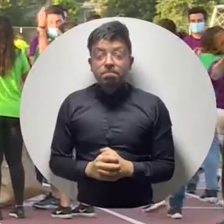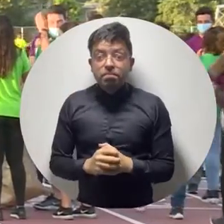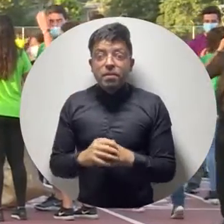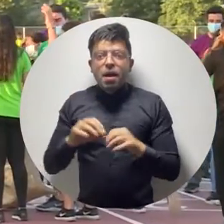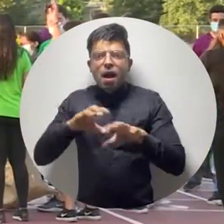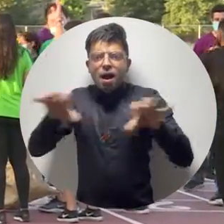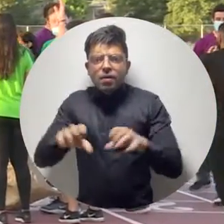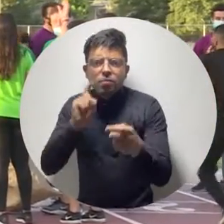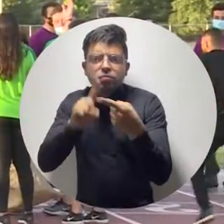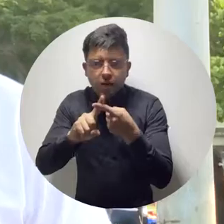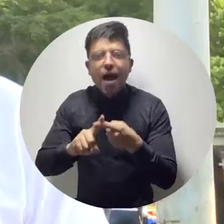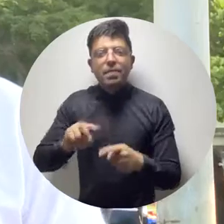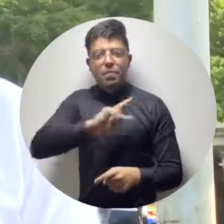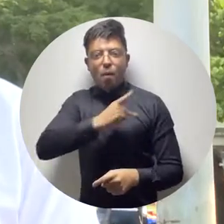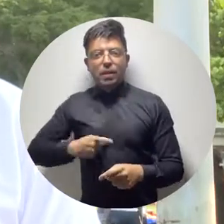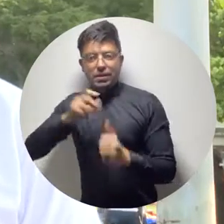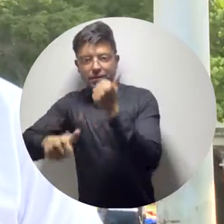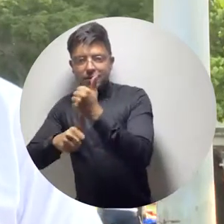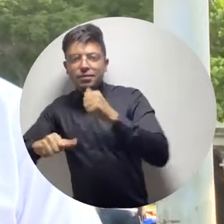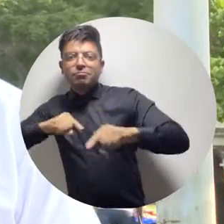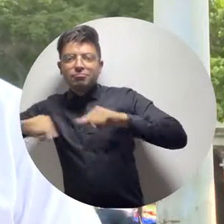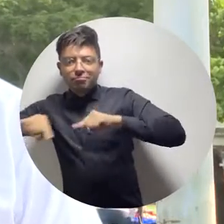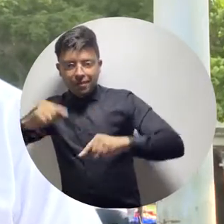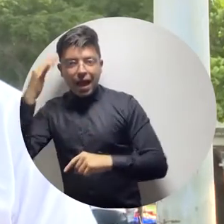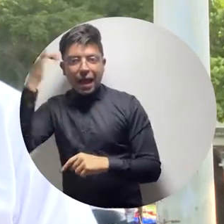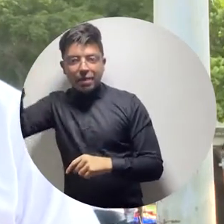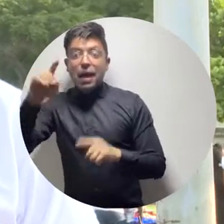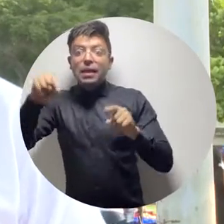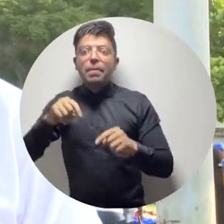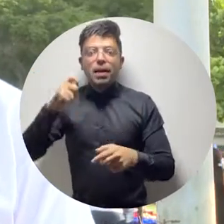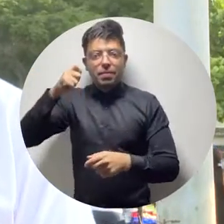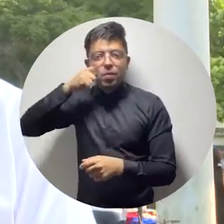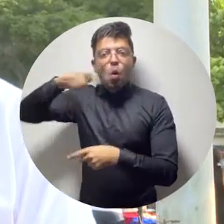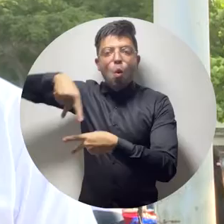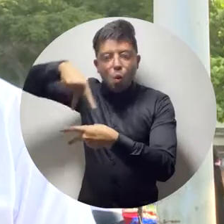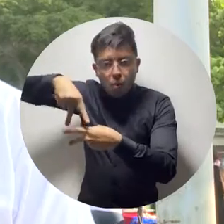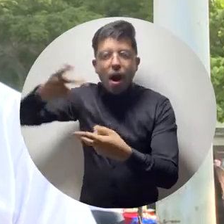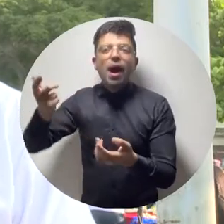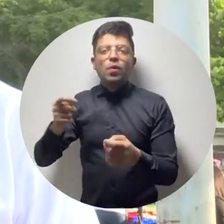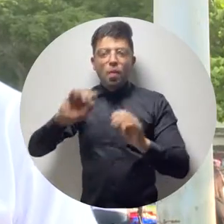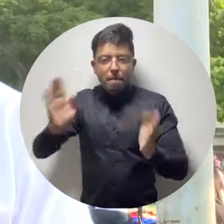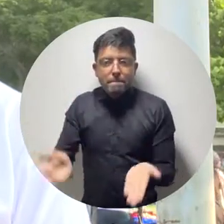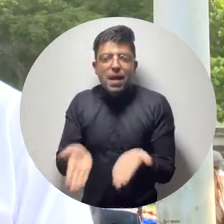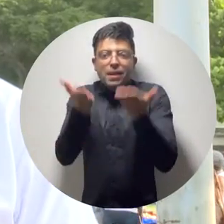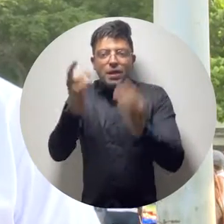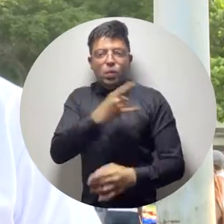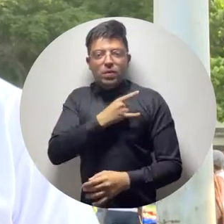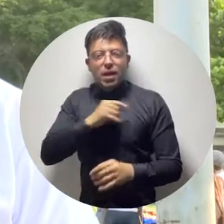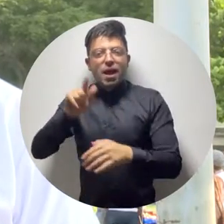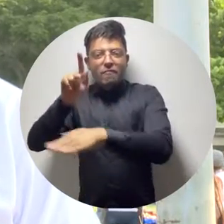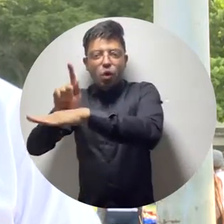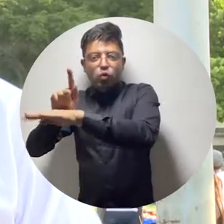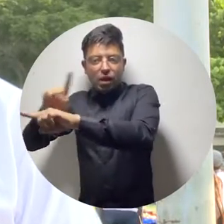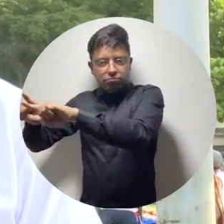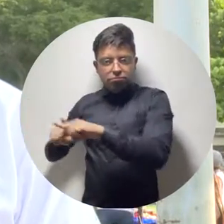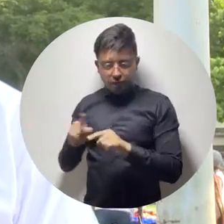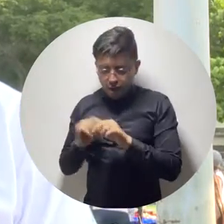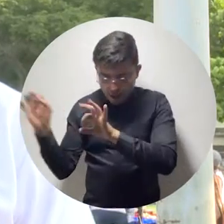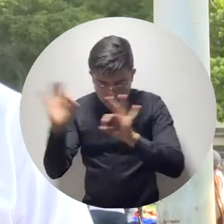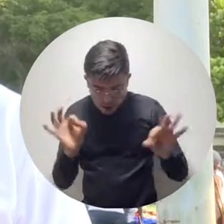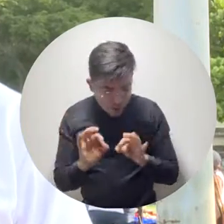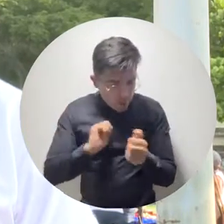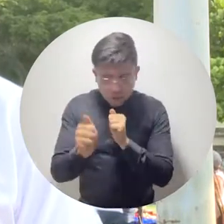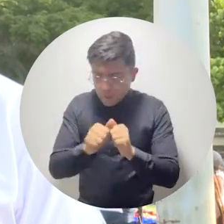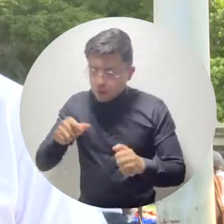actividad dirigida por la Vicerrectoría Académica y en conjunto con Talento Humano, Bienestar Universitario y las facultades, hoy pues ha diseñado